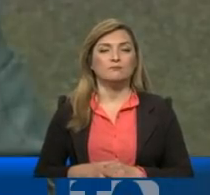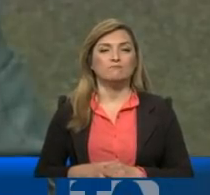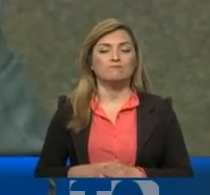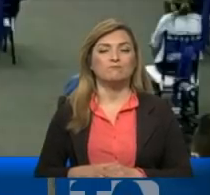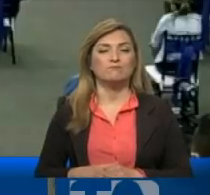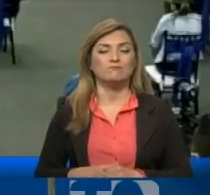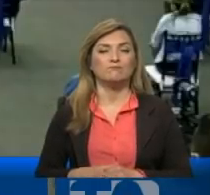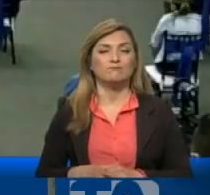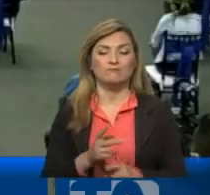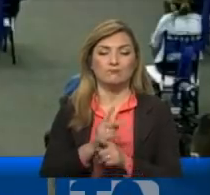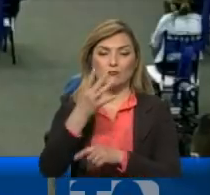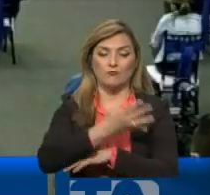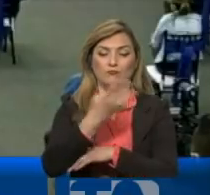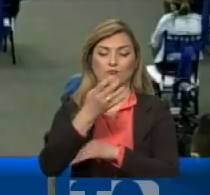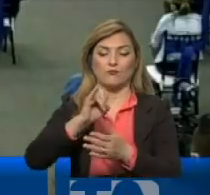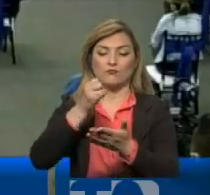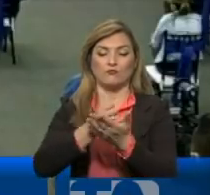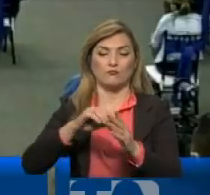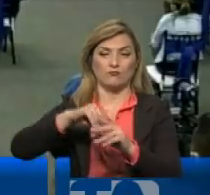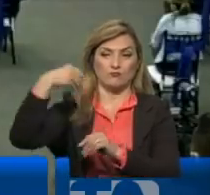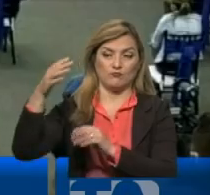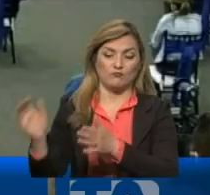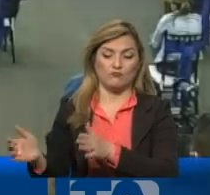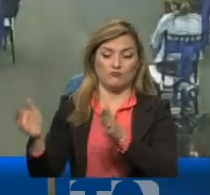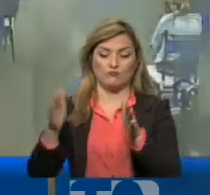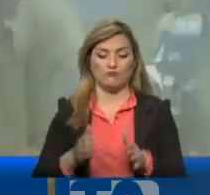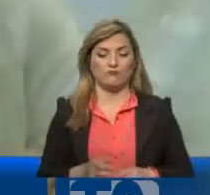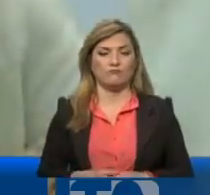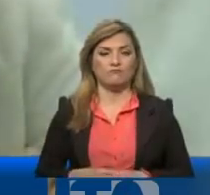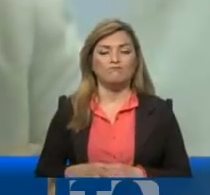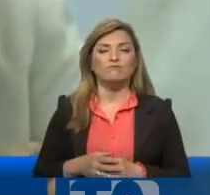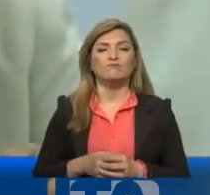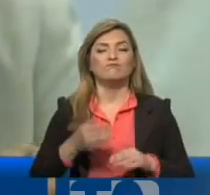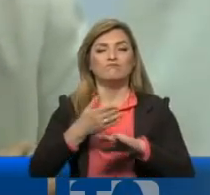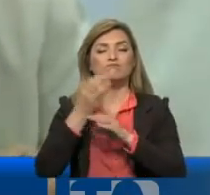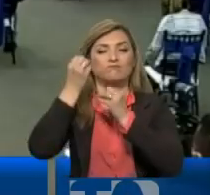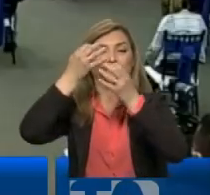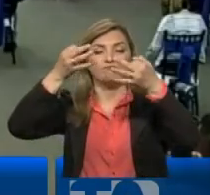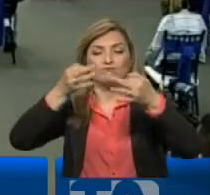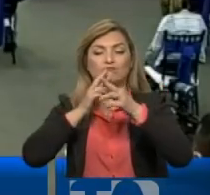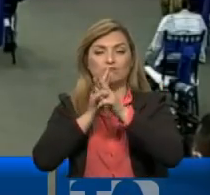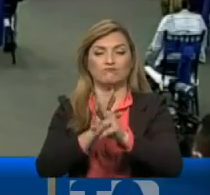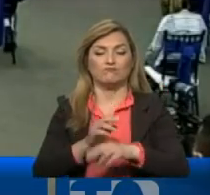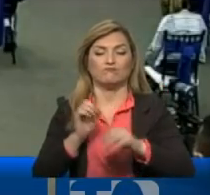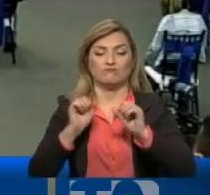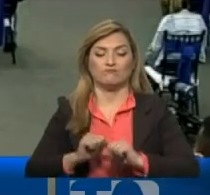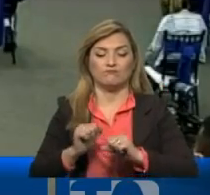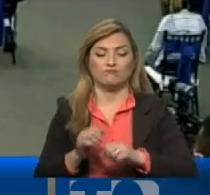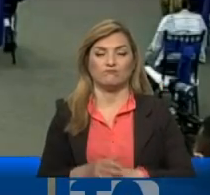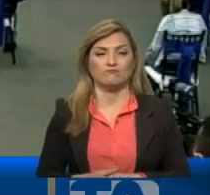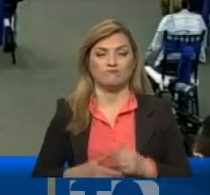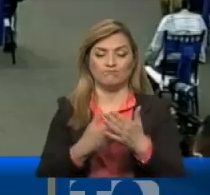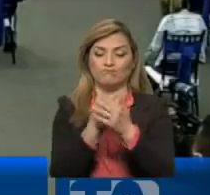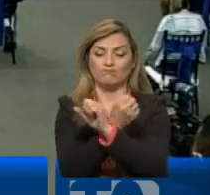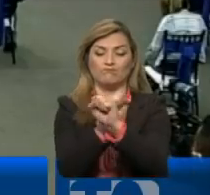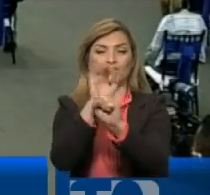otorgó 4 días más para la Junta del Exterior. Tras esto, se notificarán resultados y los sujetos políticos podrán presentar